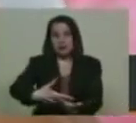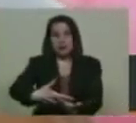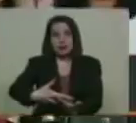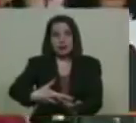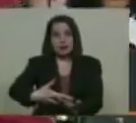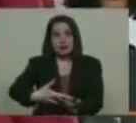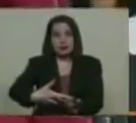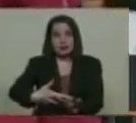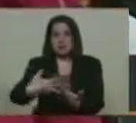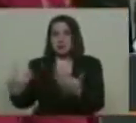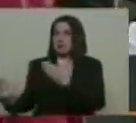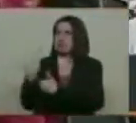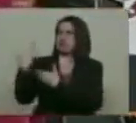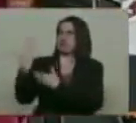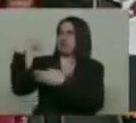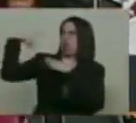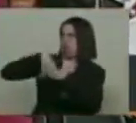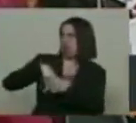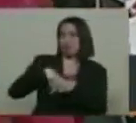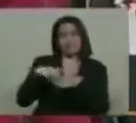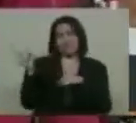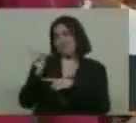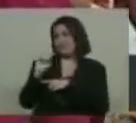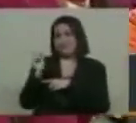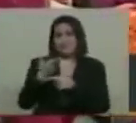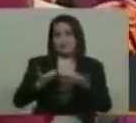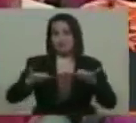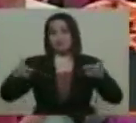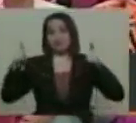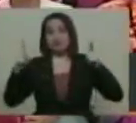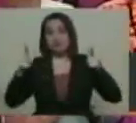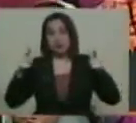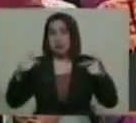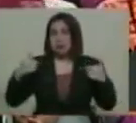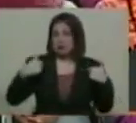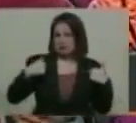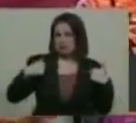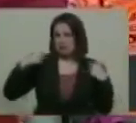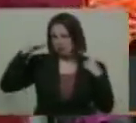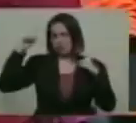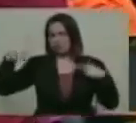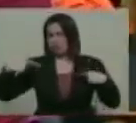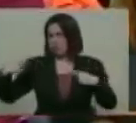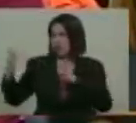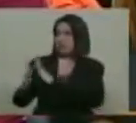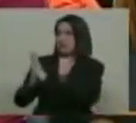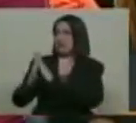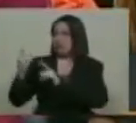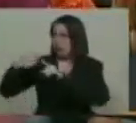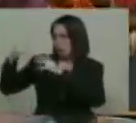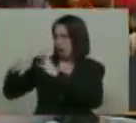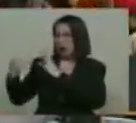puede venir a dominarnos. ¿Ustedes creen que yo me voy a dejar de Santos, de Trump y de Rajoy?